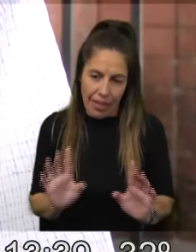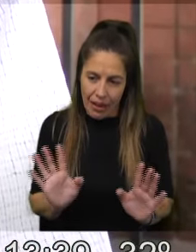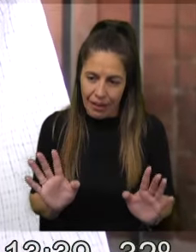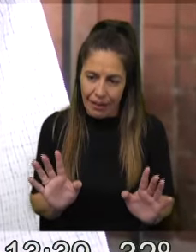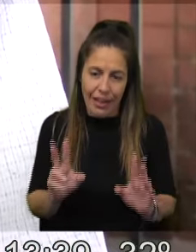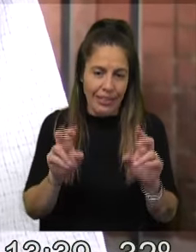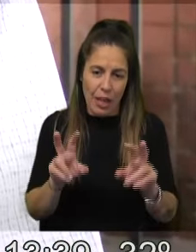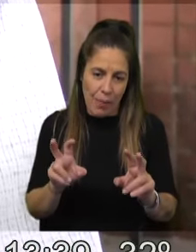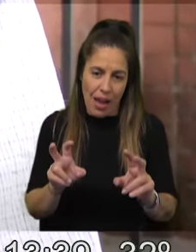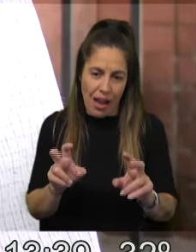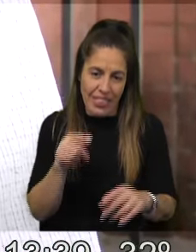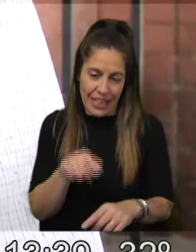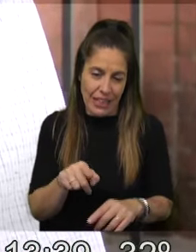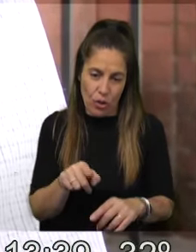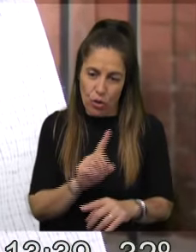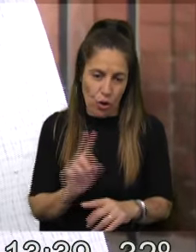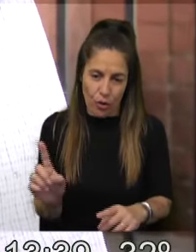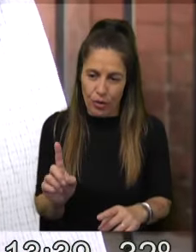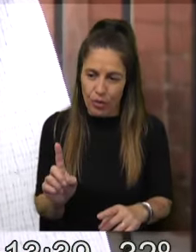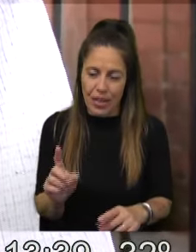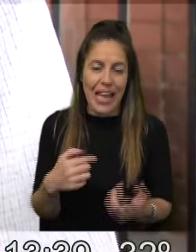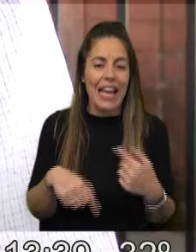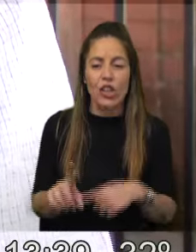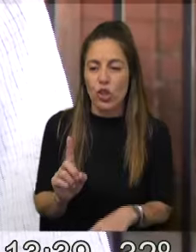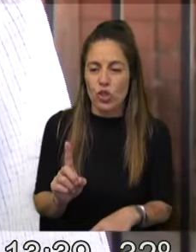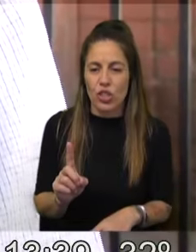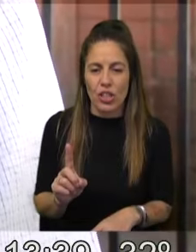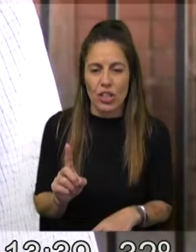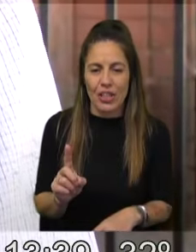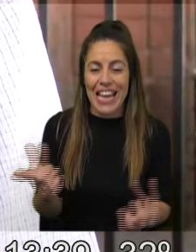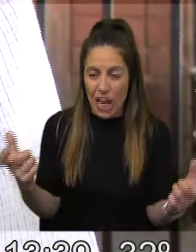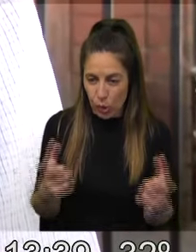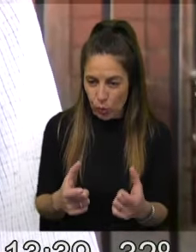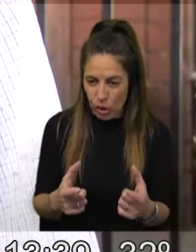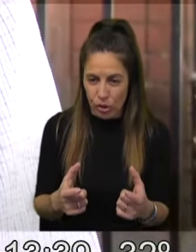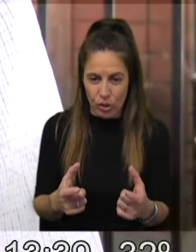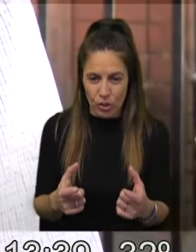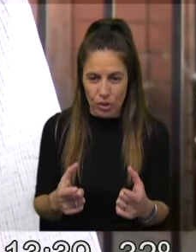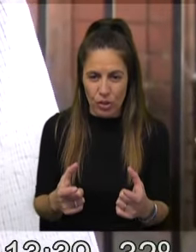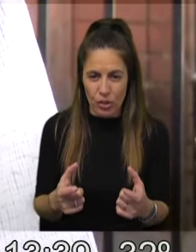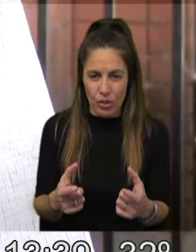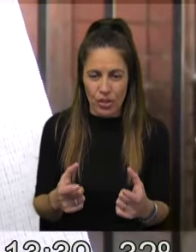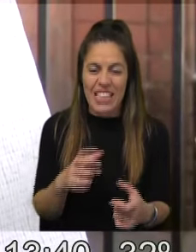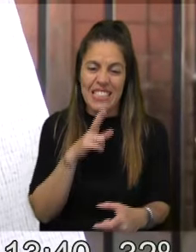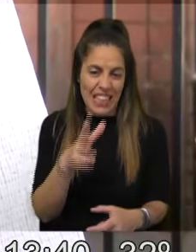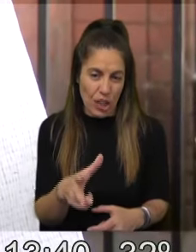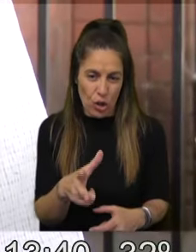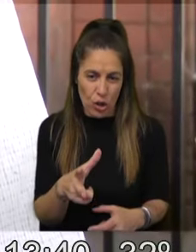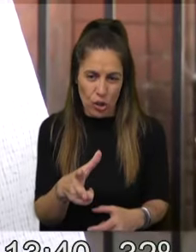en materia de esto, ¿no? Entonces, en la reunión, se dijo